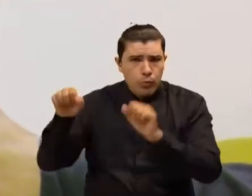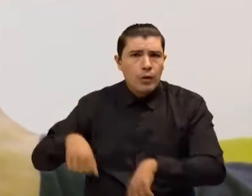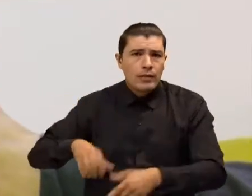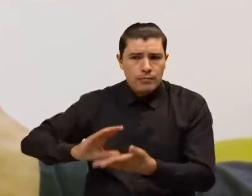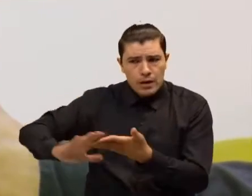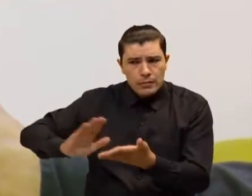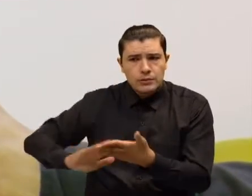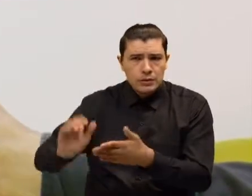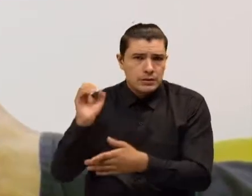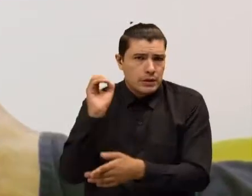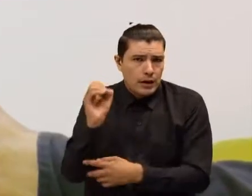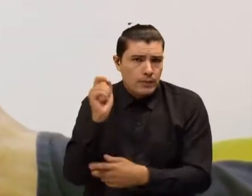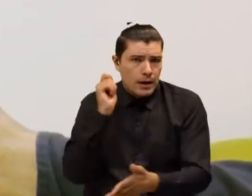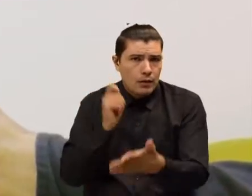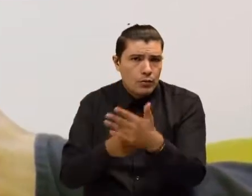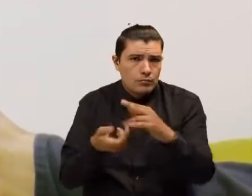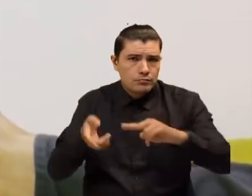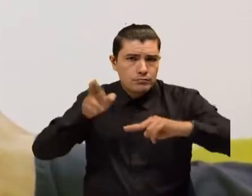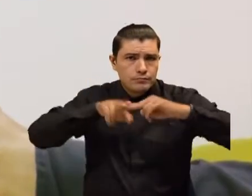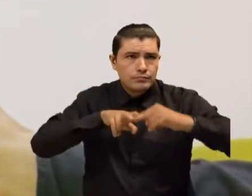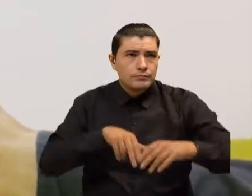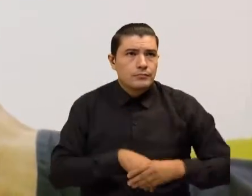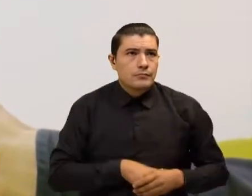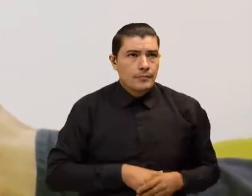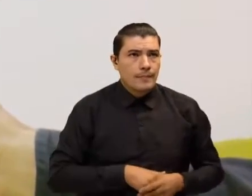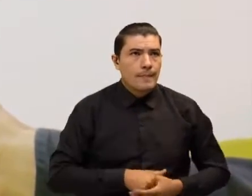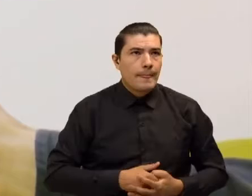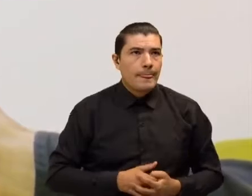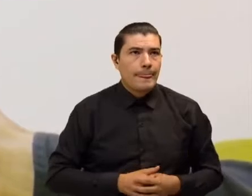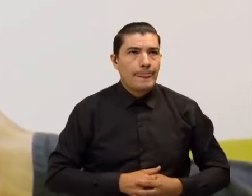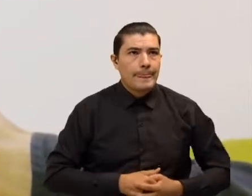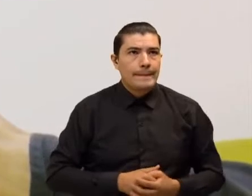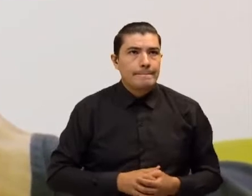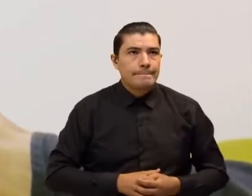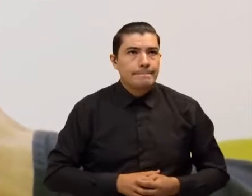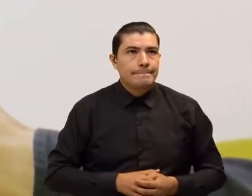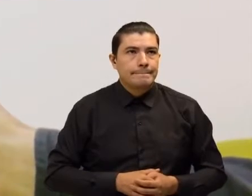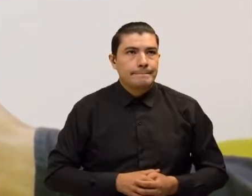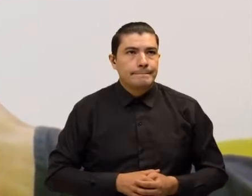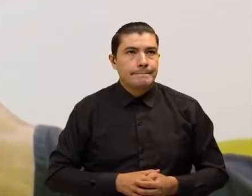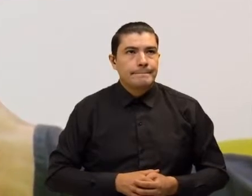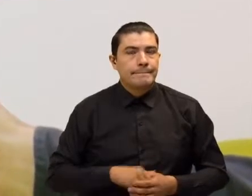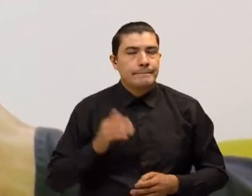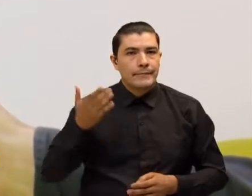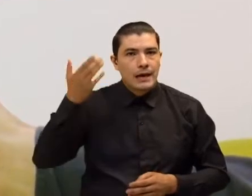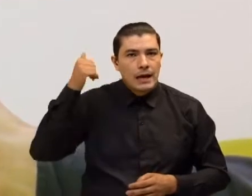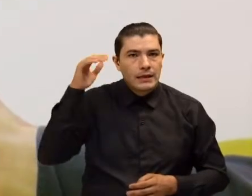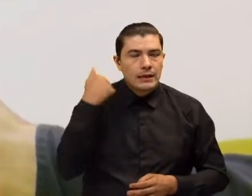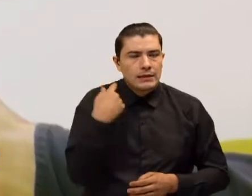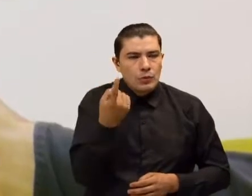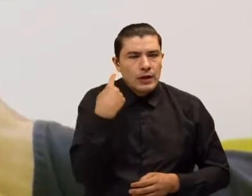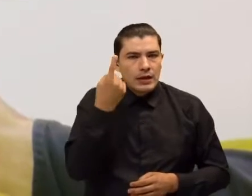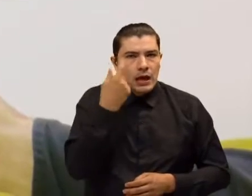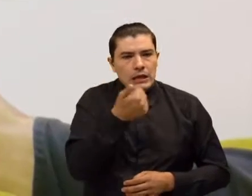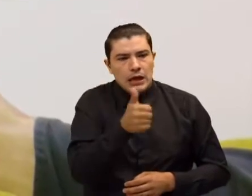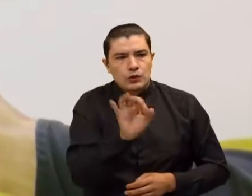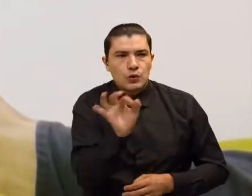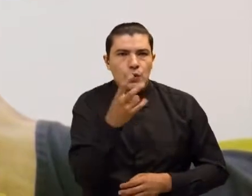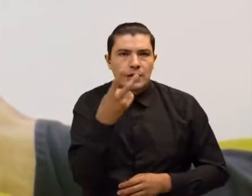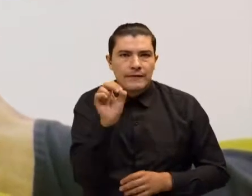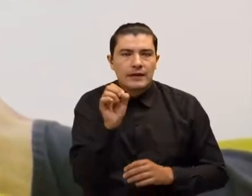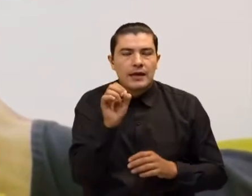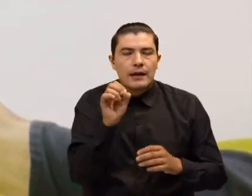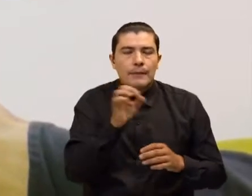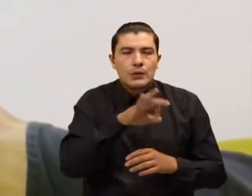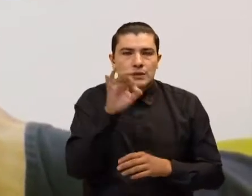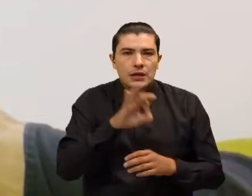política en la que se pagaba algo entre el 10 y el 20% del valor adeudado y el resto se podía financiar pero en ocasiones